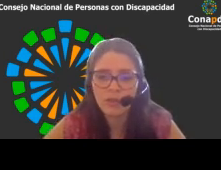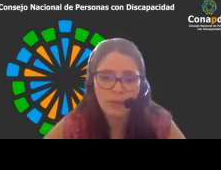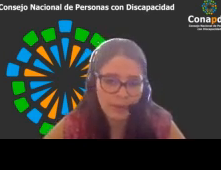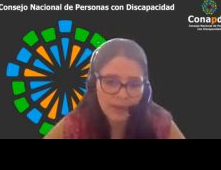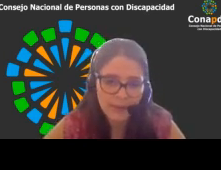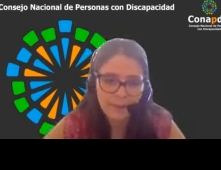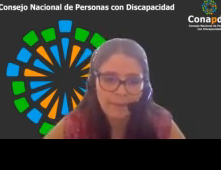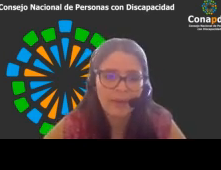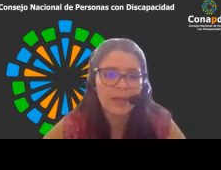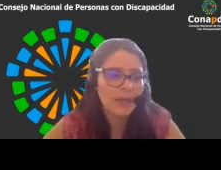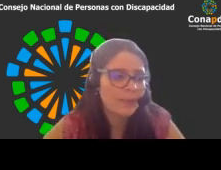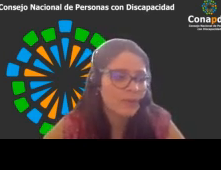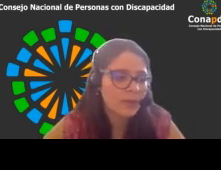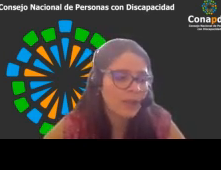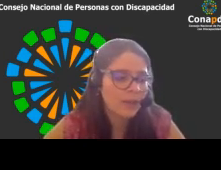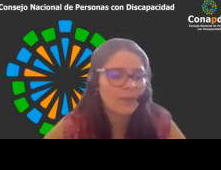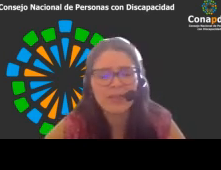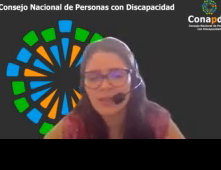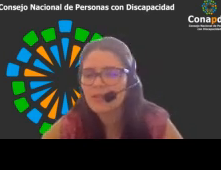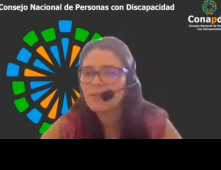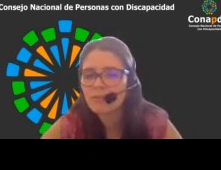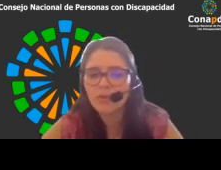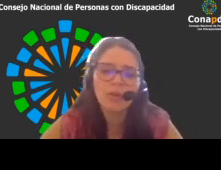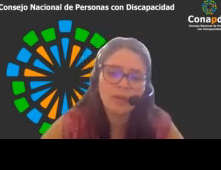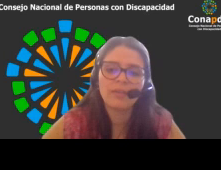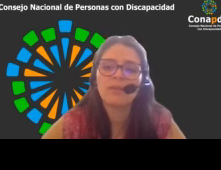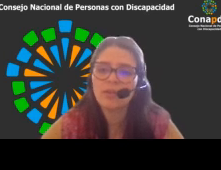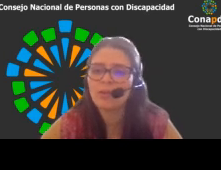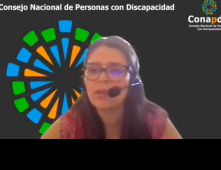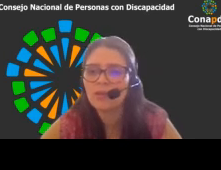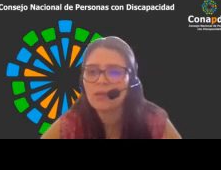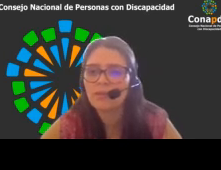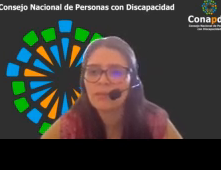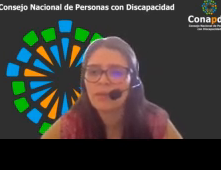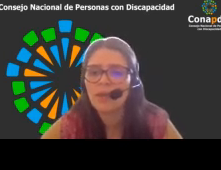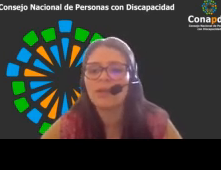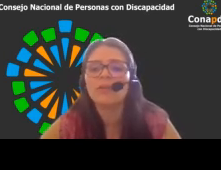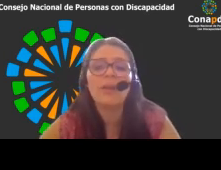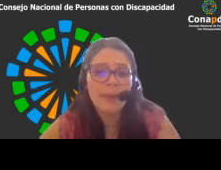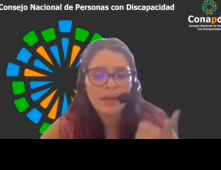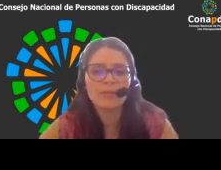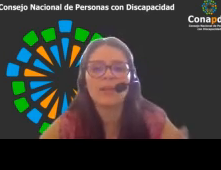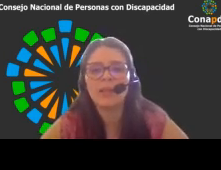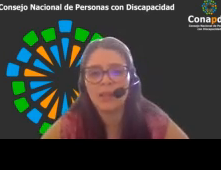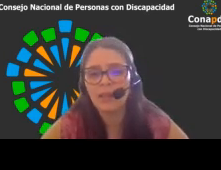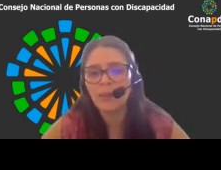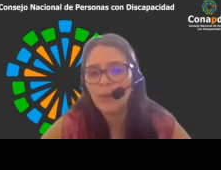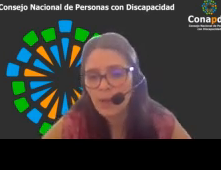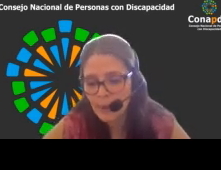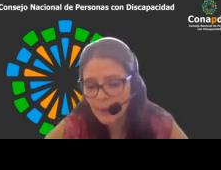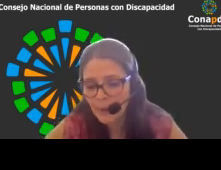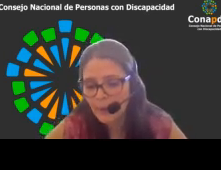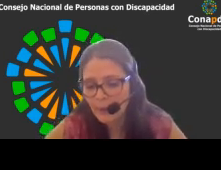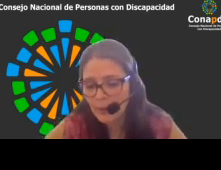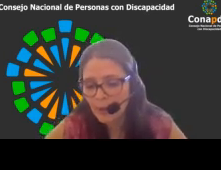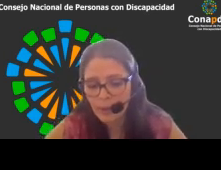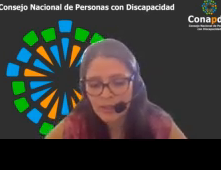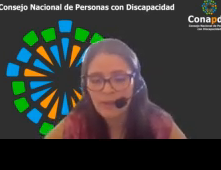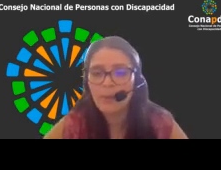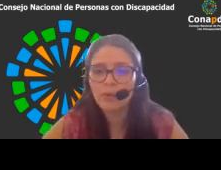cómodos y comas para que la persona diga bueno es que sí Yo quiero ir a ese restaurante eso también es un atractivo